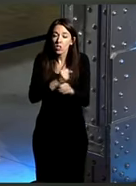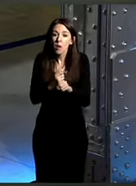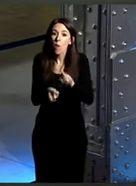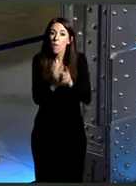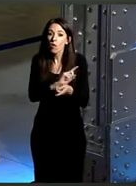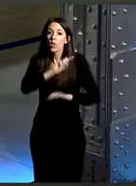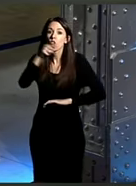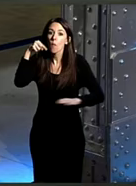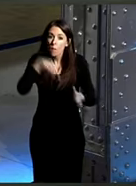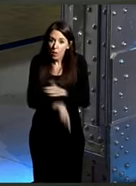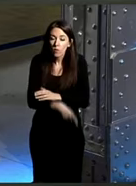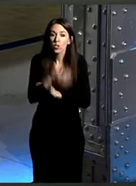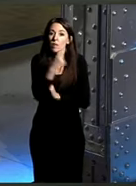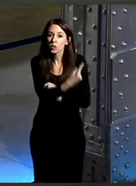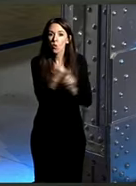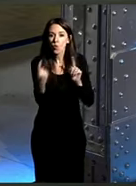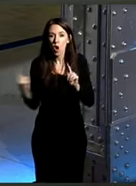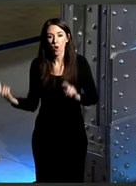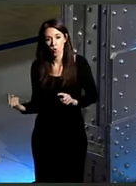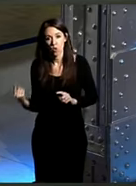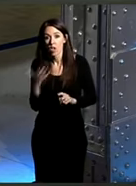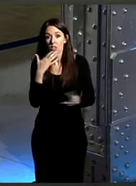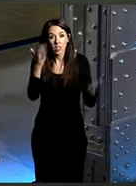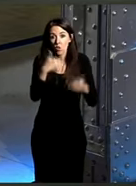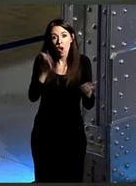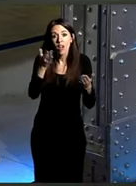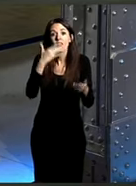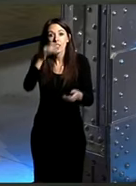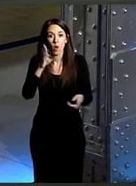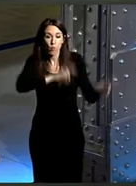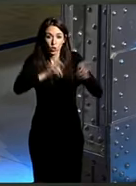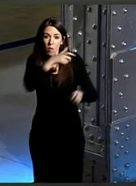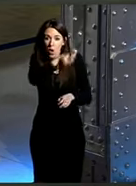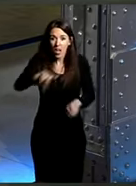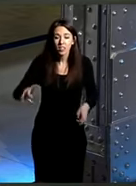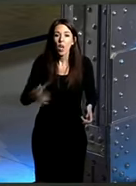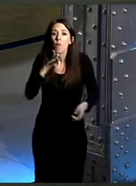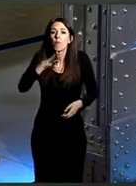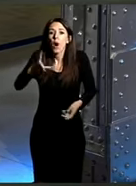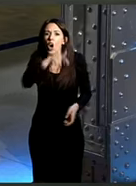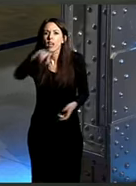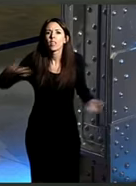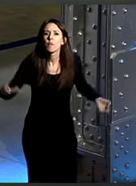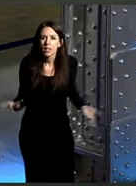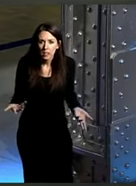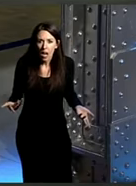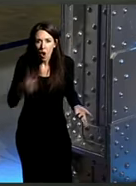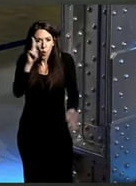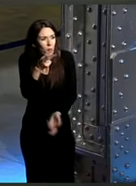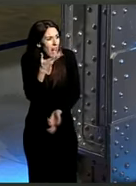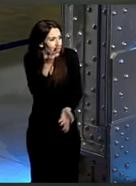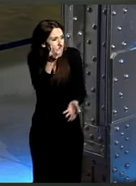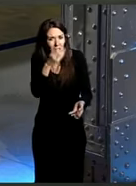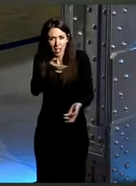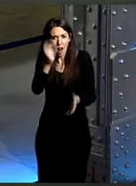modificación profunda, tenés que empezar siempre uno a uno. Y si no tenés con quién, buscá, porque hay gente. Porque la gente, ¿qué pasa cuando se jubila? ¿Se vuelve